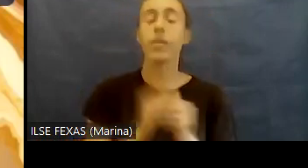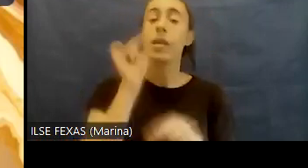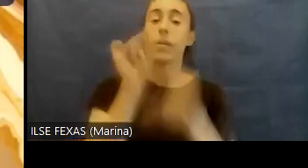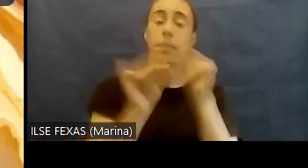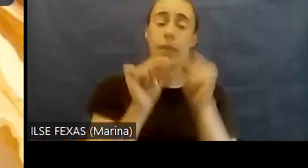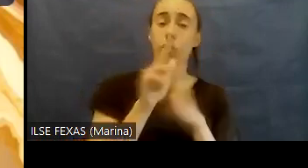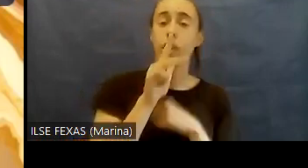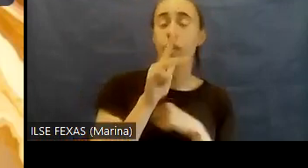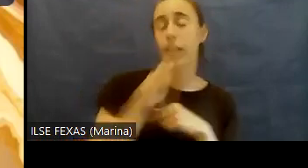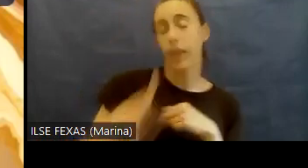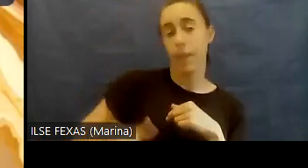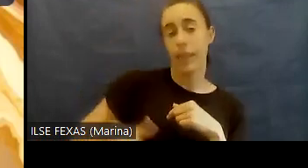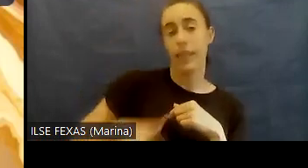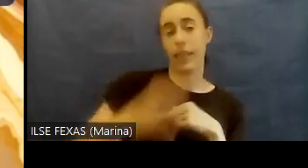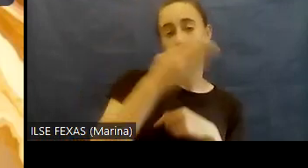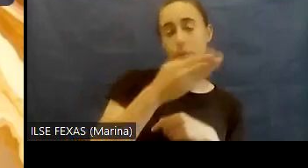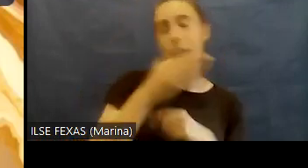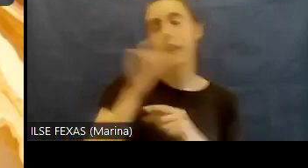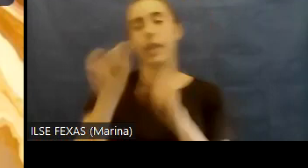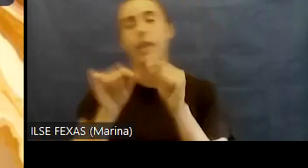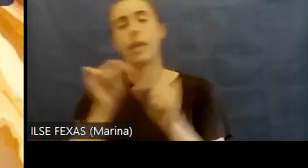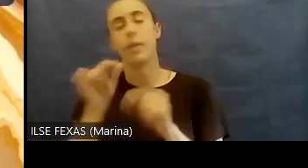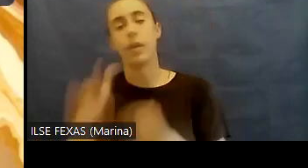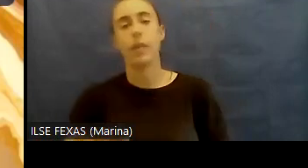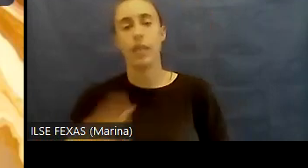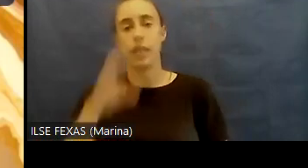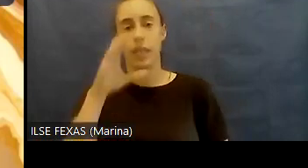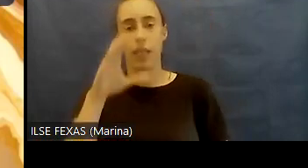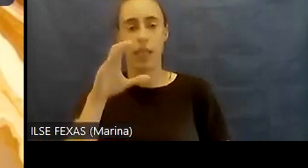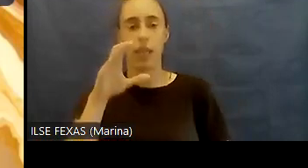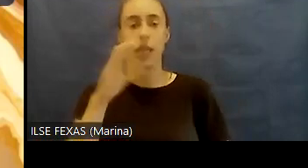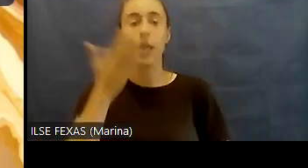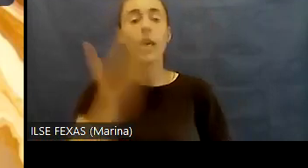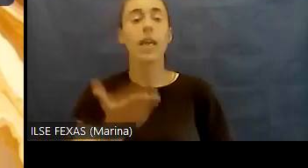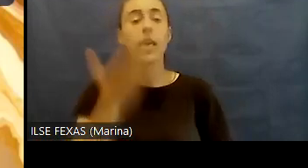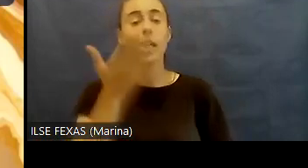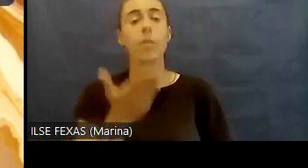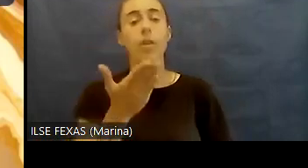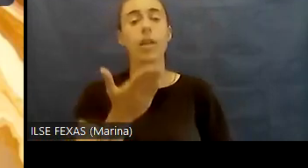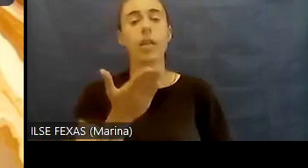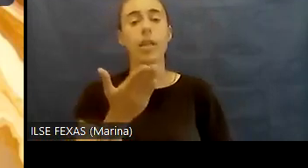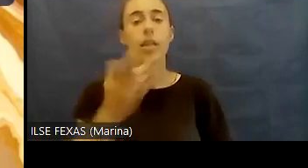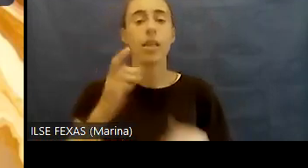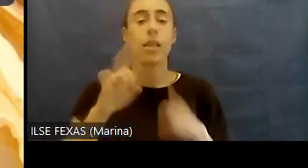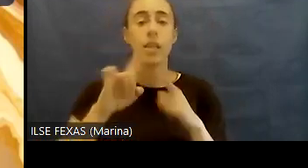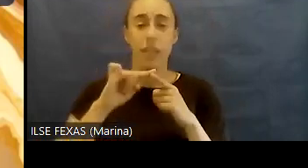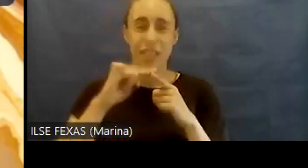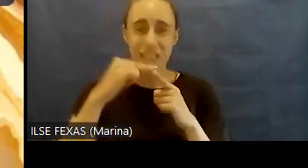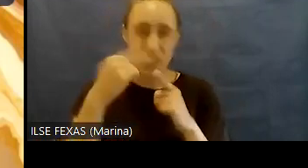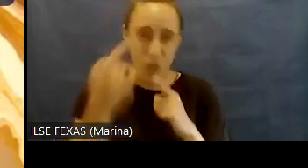Vale. Que tendrán más o menos tendencia, sobre todo en el caso del virus de la hepatitis C, sí que tienen una alta tendencia a la evolución hacia la